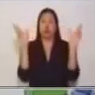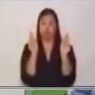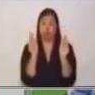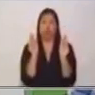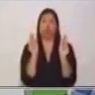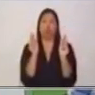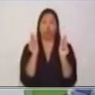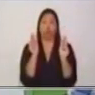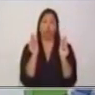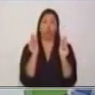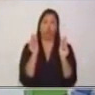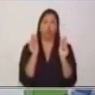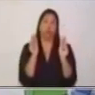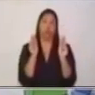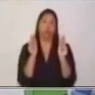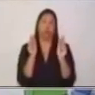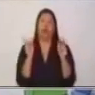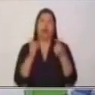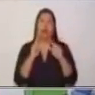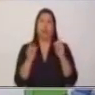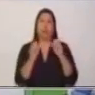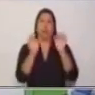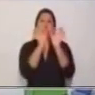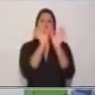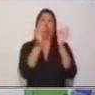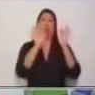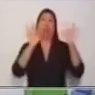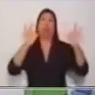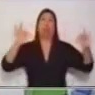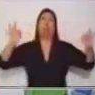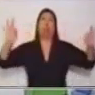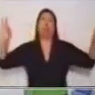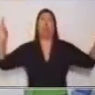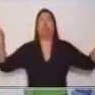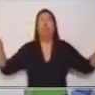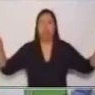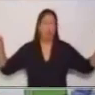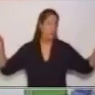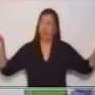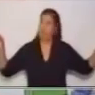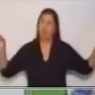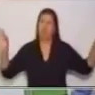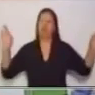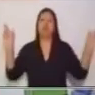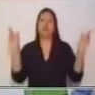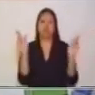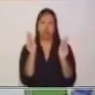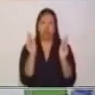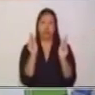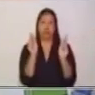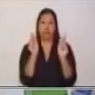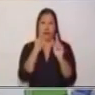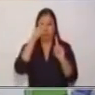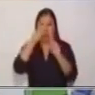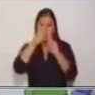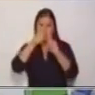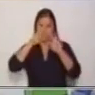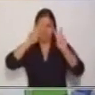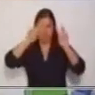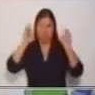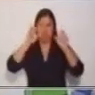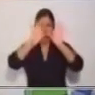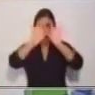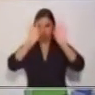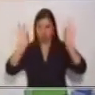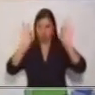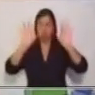breve. Es decir, debe concentrar el tema que vas a